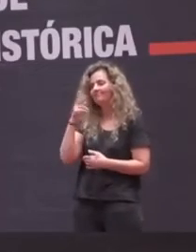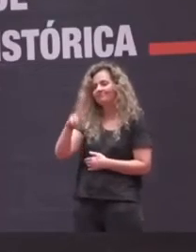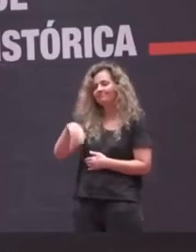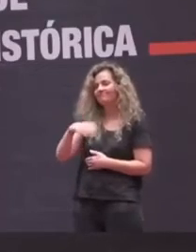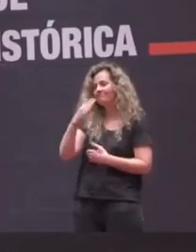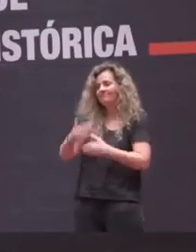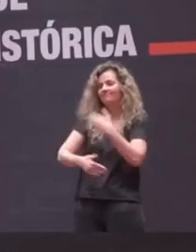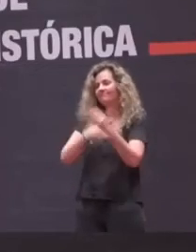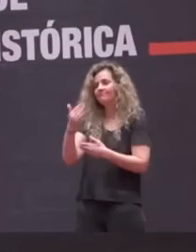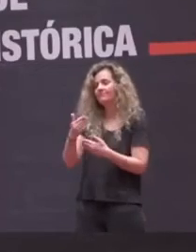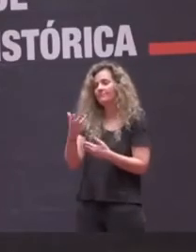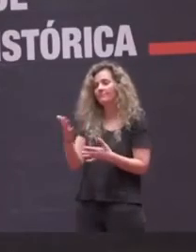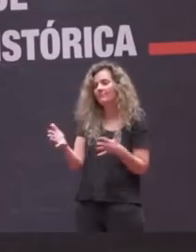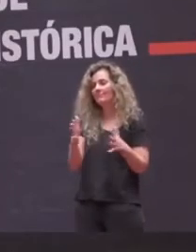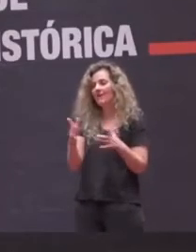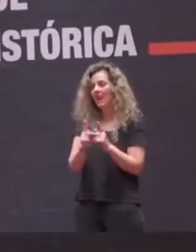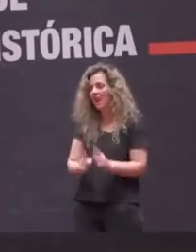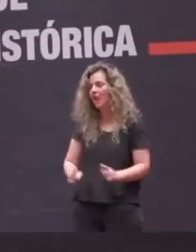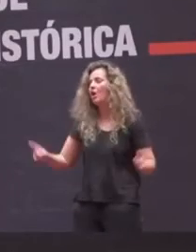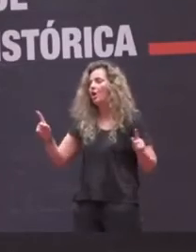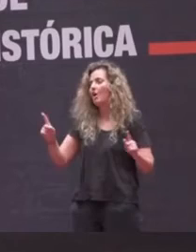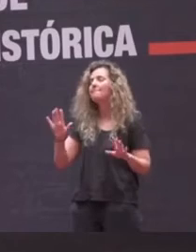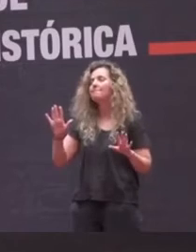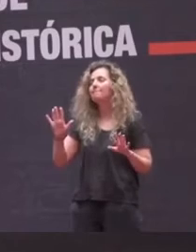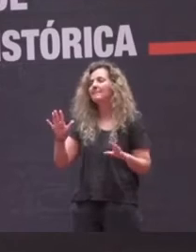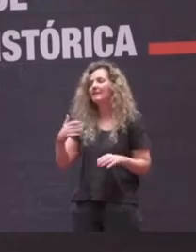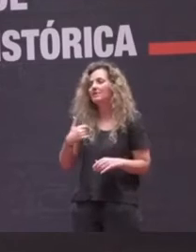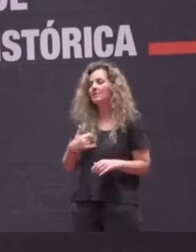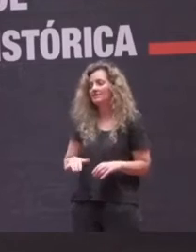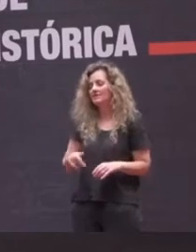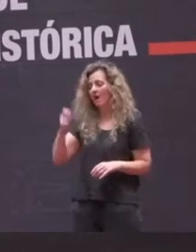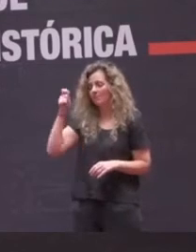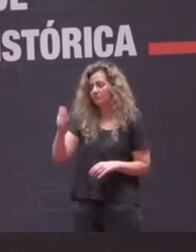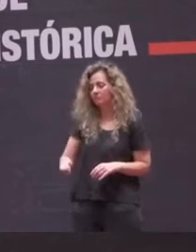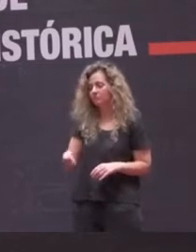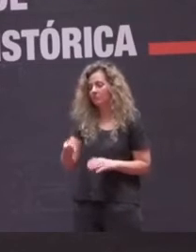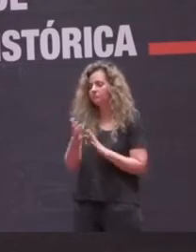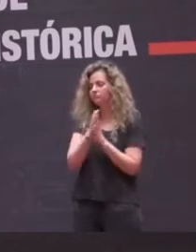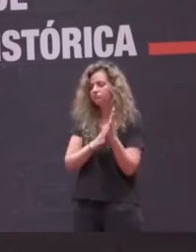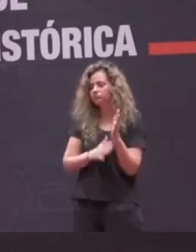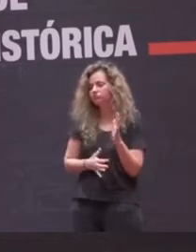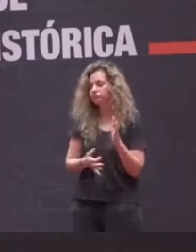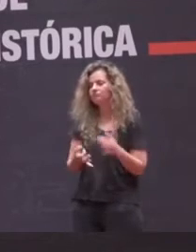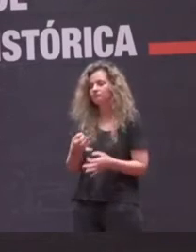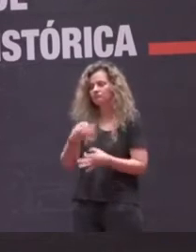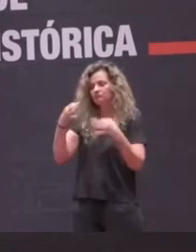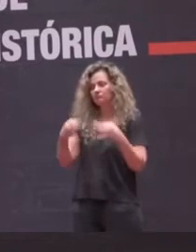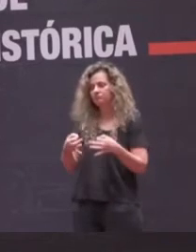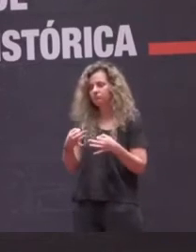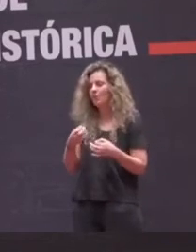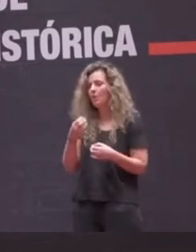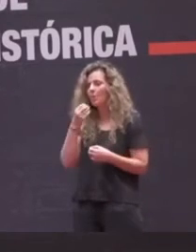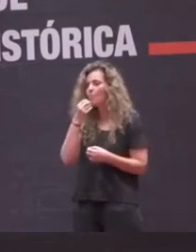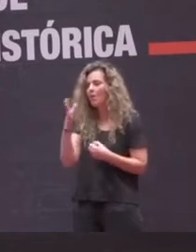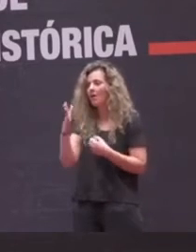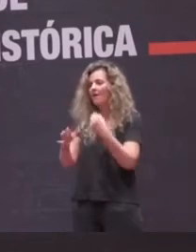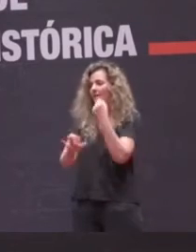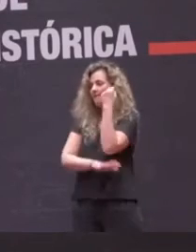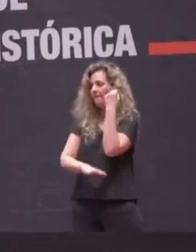Será pues medianamente longo, pero a sentenza está moi ben fundamentada e moi sólida. Desde logo, eu creo que